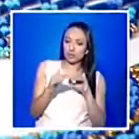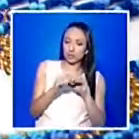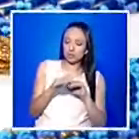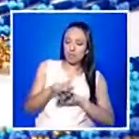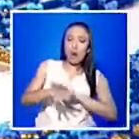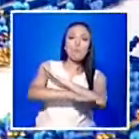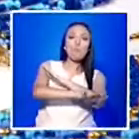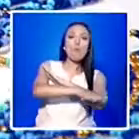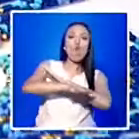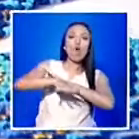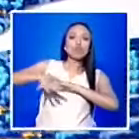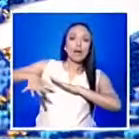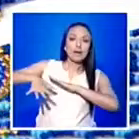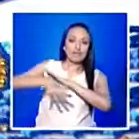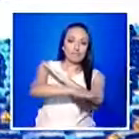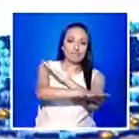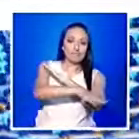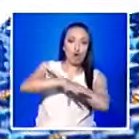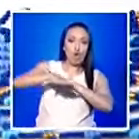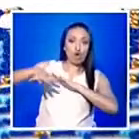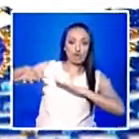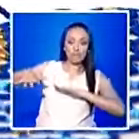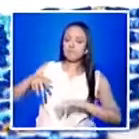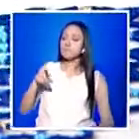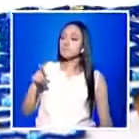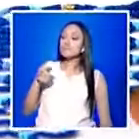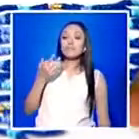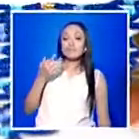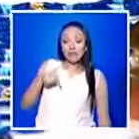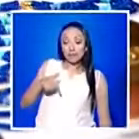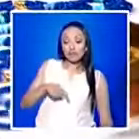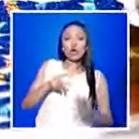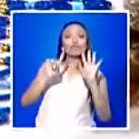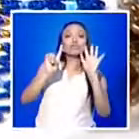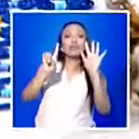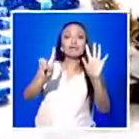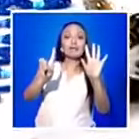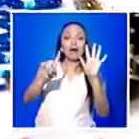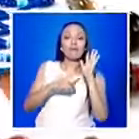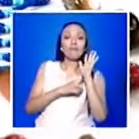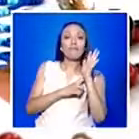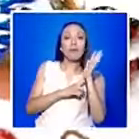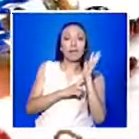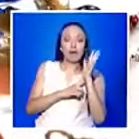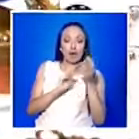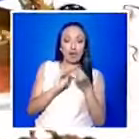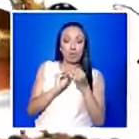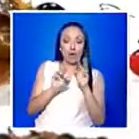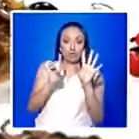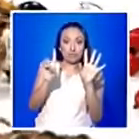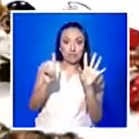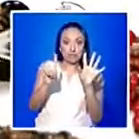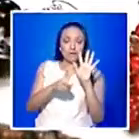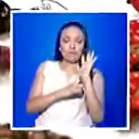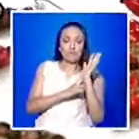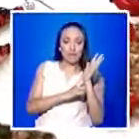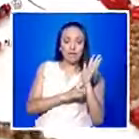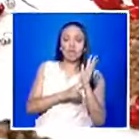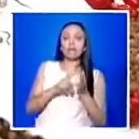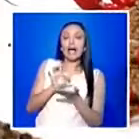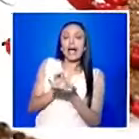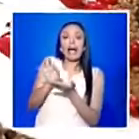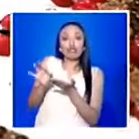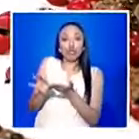de los ecuatorianos. Es la sexta feria que se está llevando a cabo, donde todos los cantones van a tener un stand donde vas a